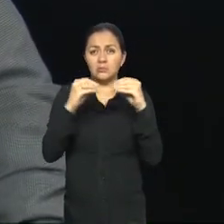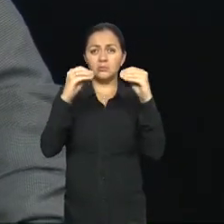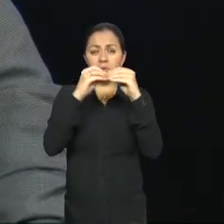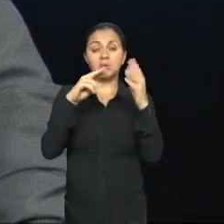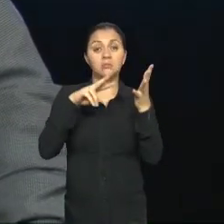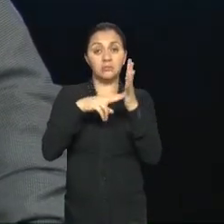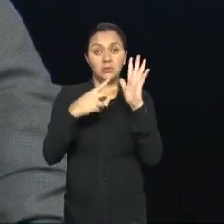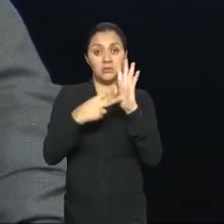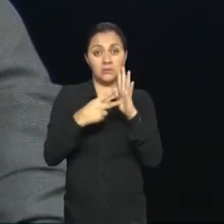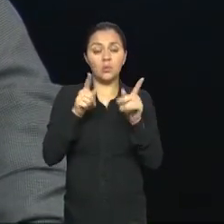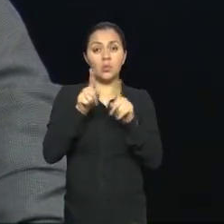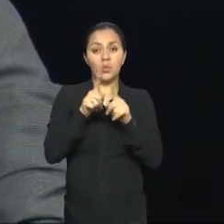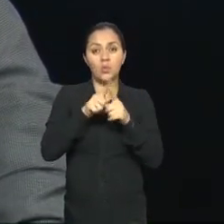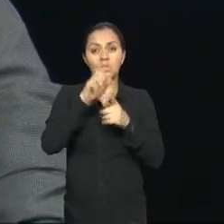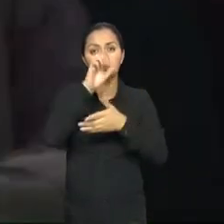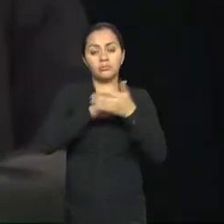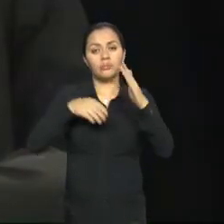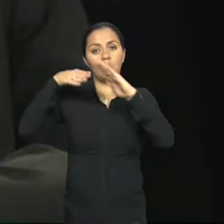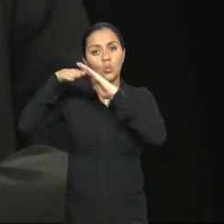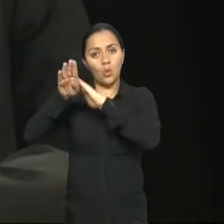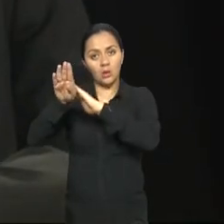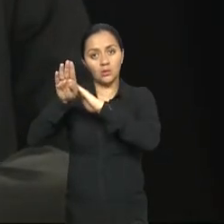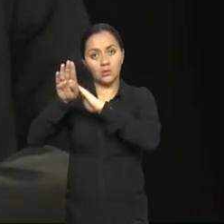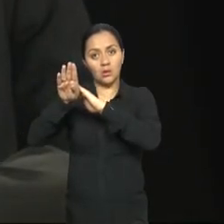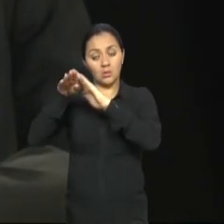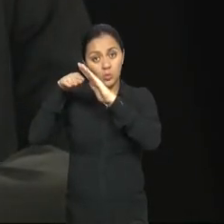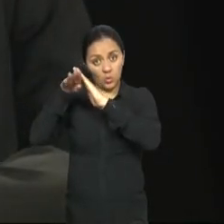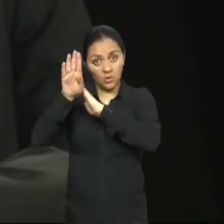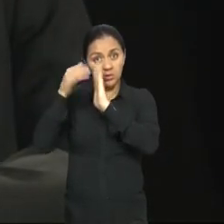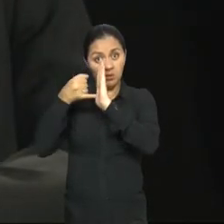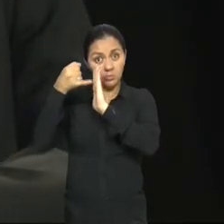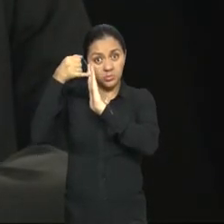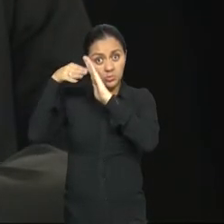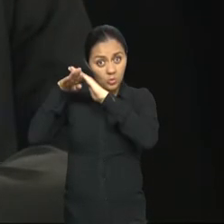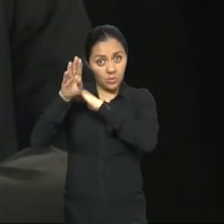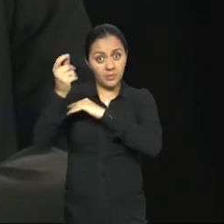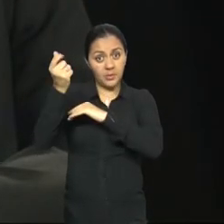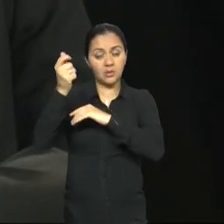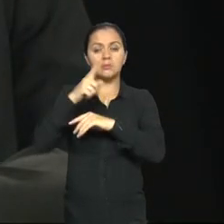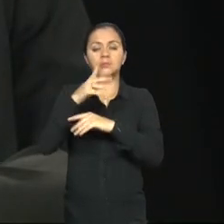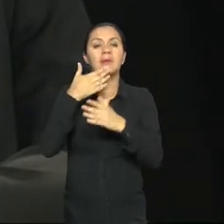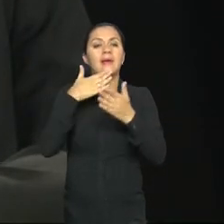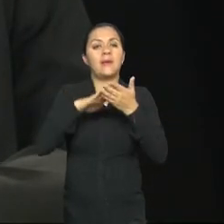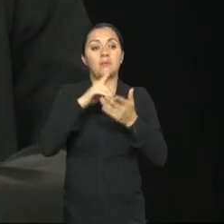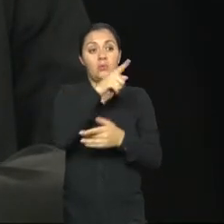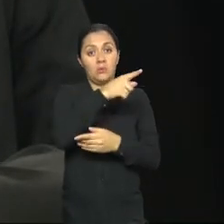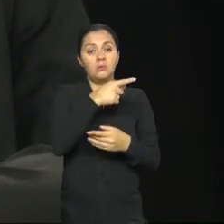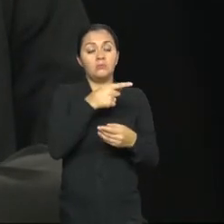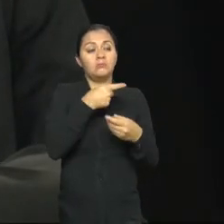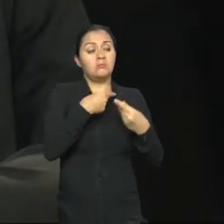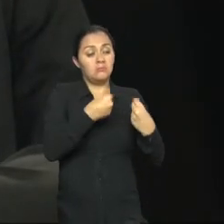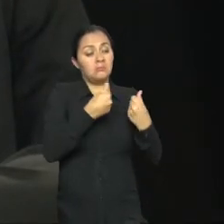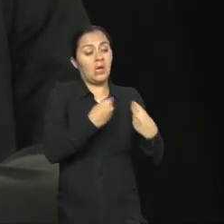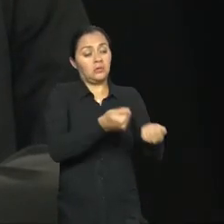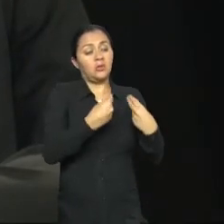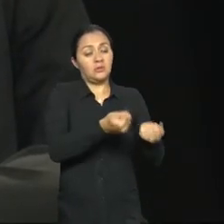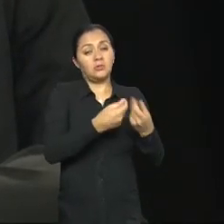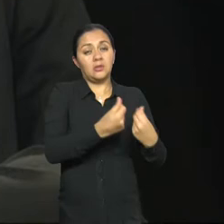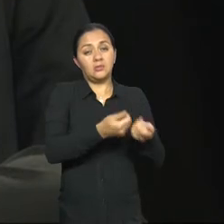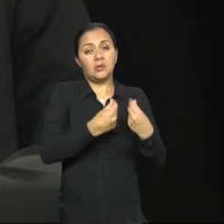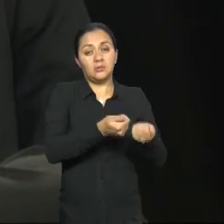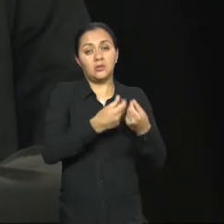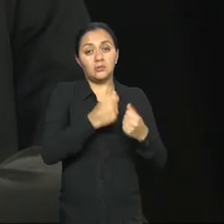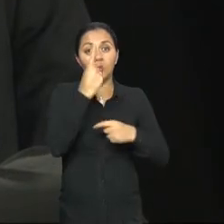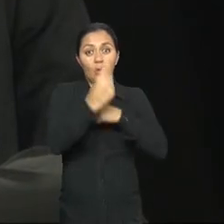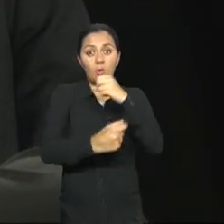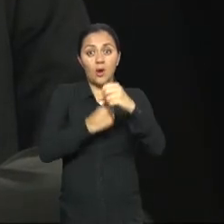tributario o no? Es un crédito tributario de renta, si es que tú has tenido más ingresos de lo que tienes que pagar. Ya. ¿Sí? Entonces, es